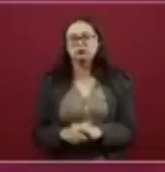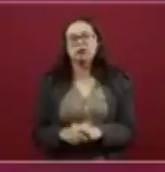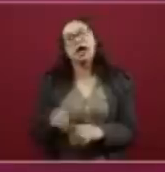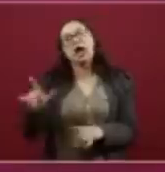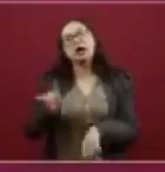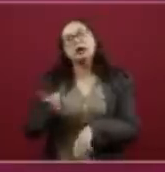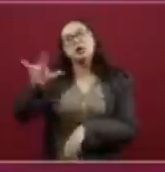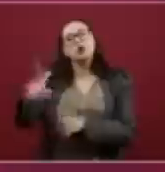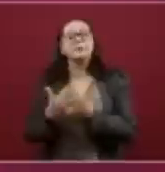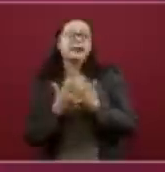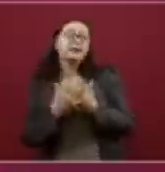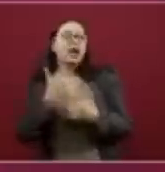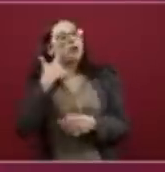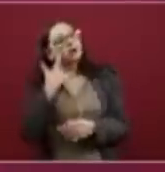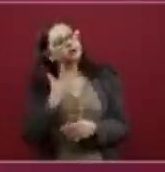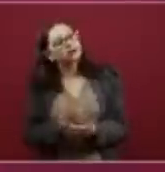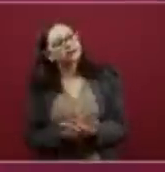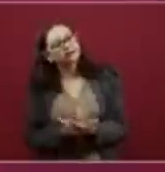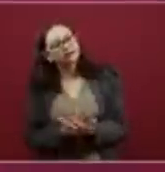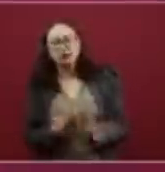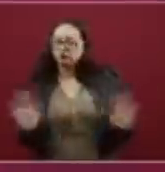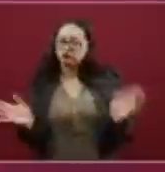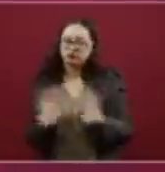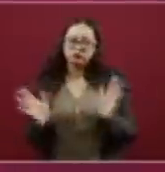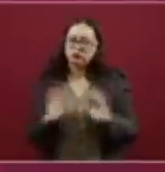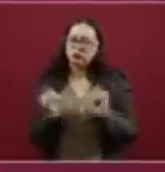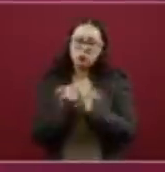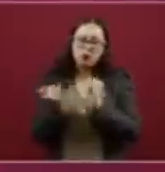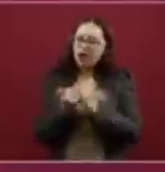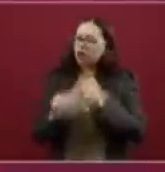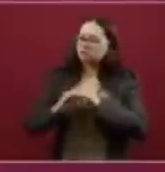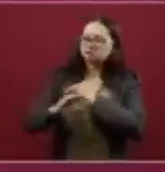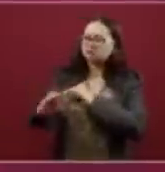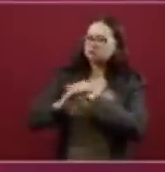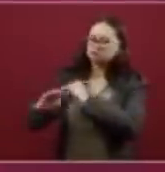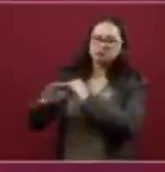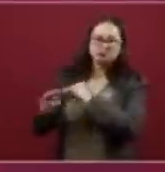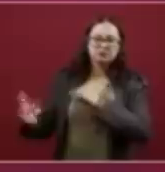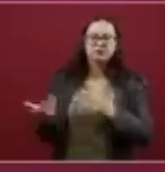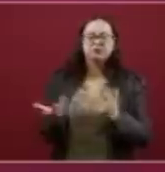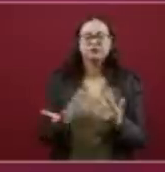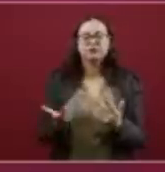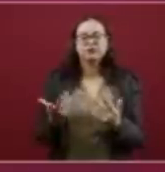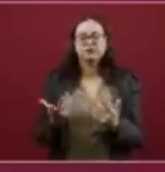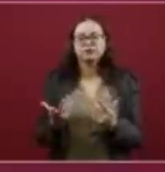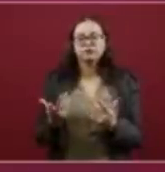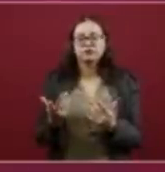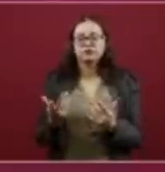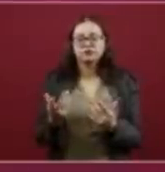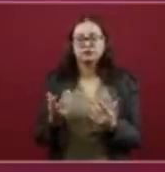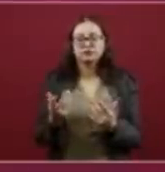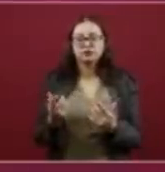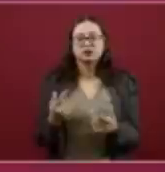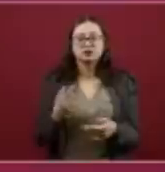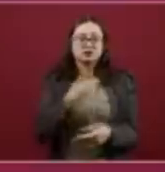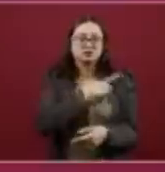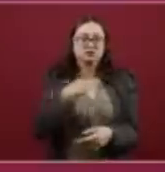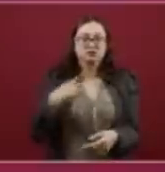el avión, ¿no? Nada. Y tengo que llevar mi